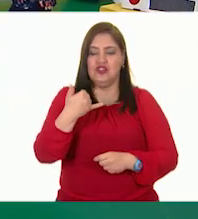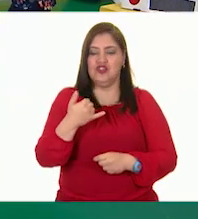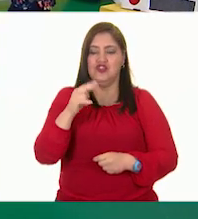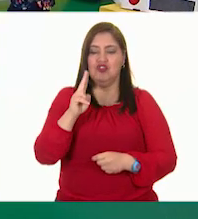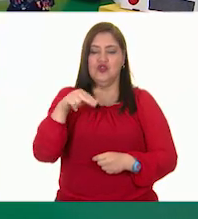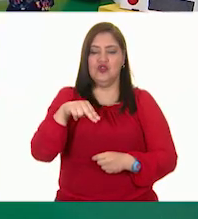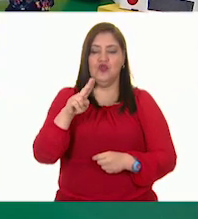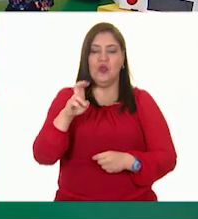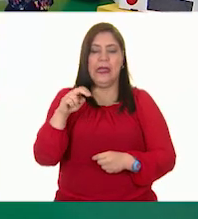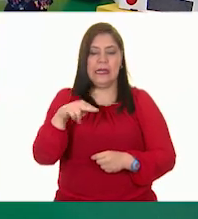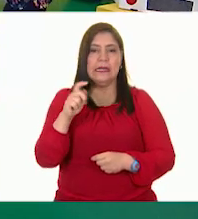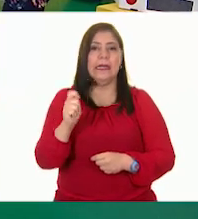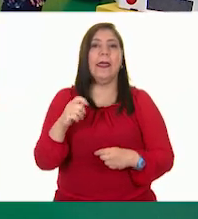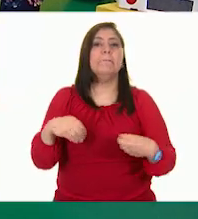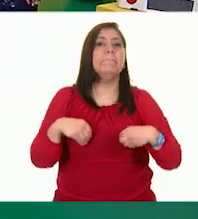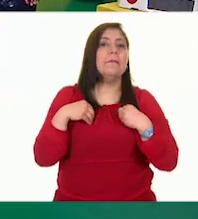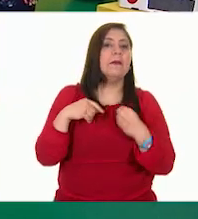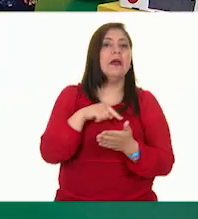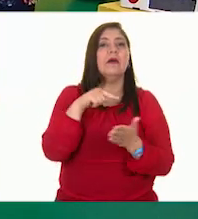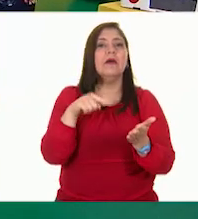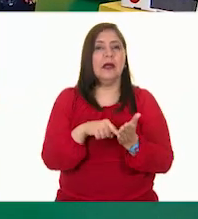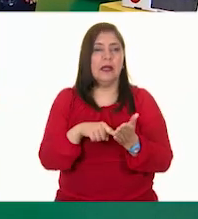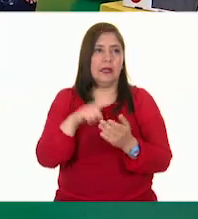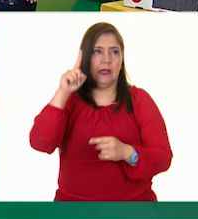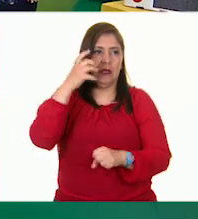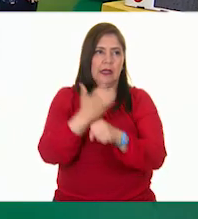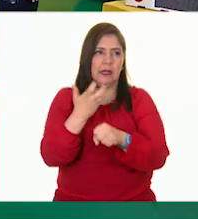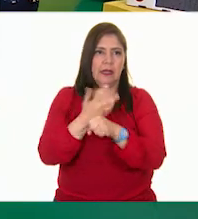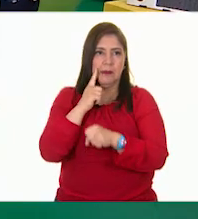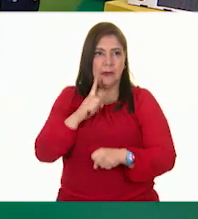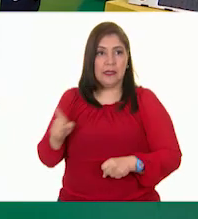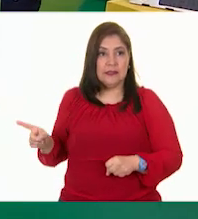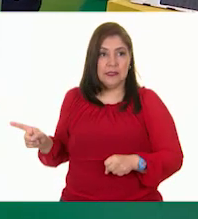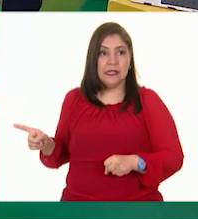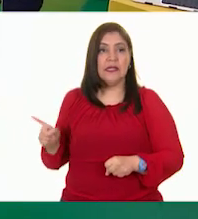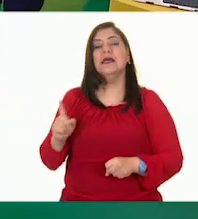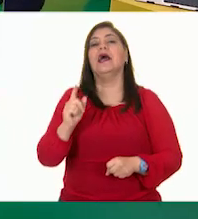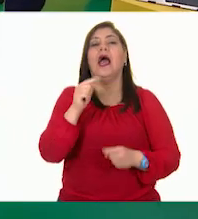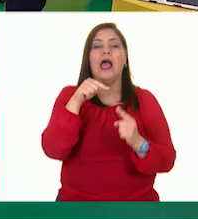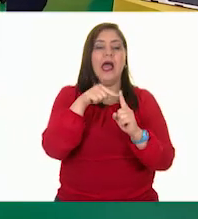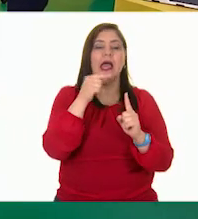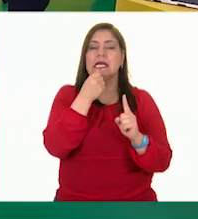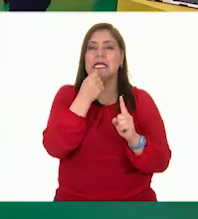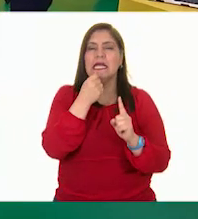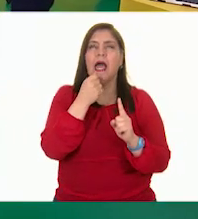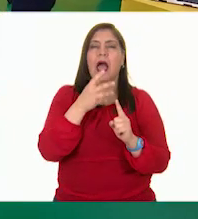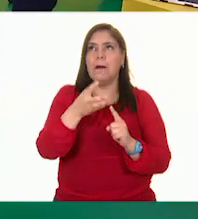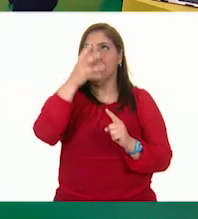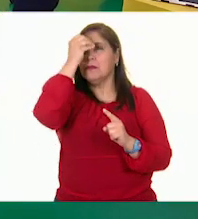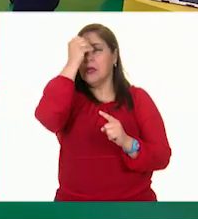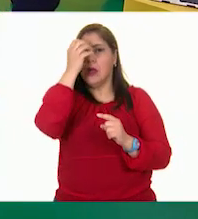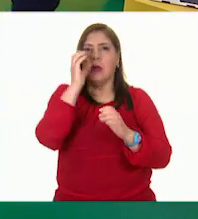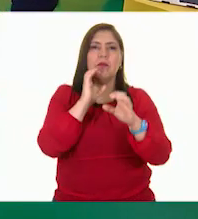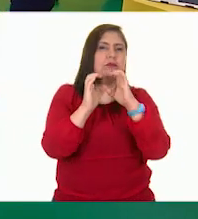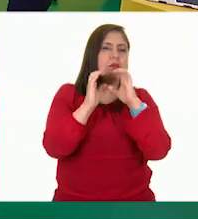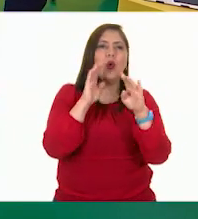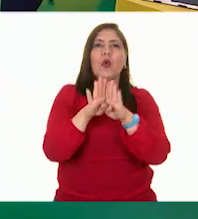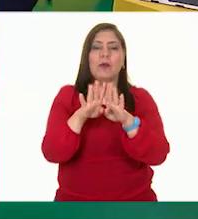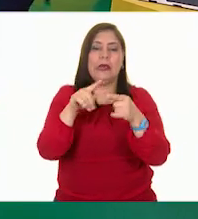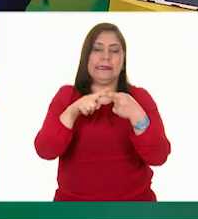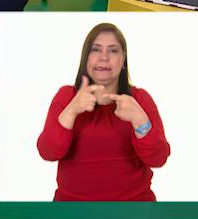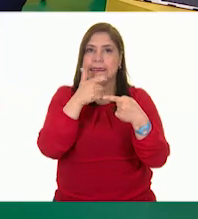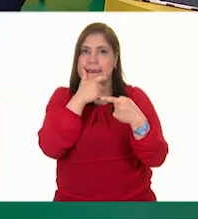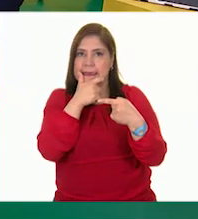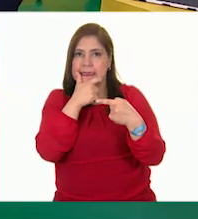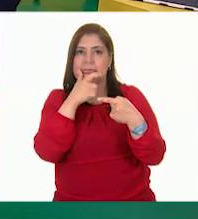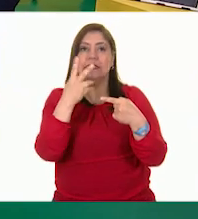Yunuen vive en los Estados Unidos. Yunuen aprendió a comunicarse en 3 lenguas. Habla inglés,